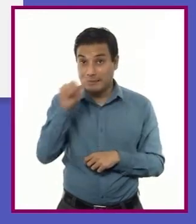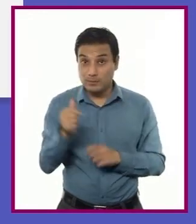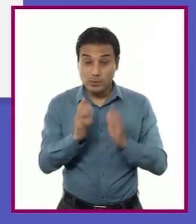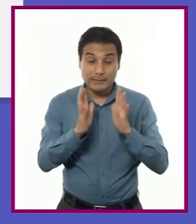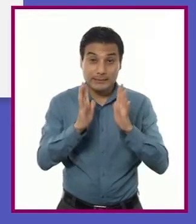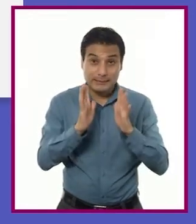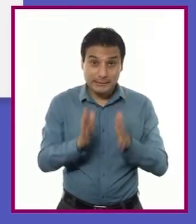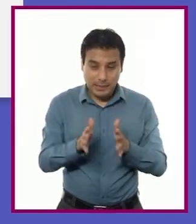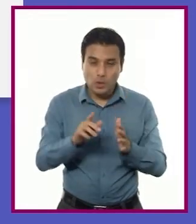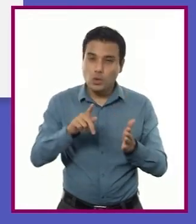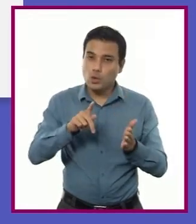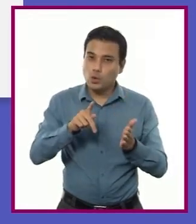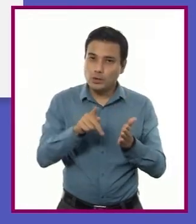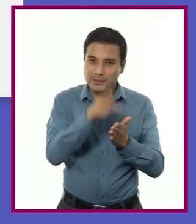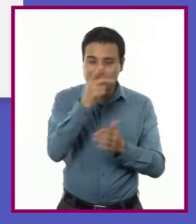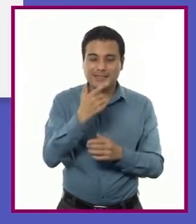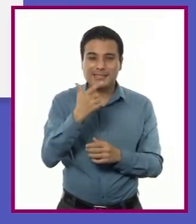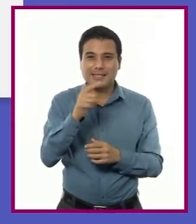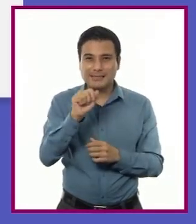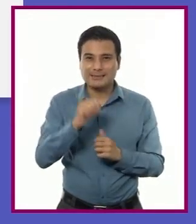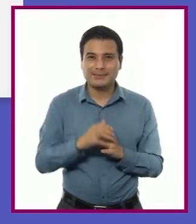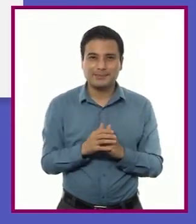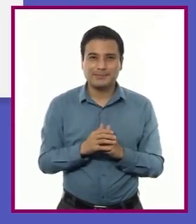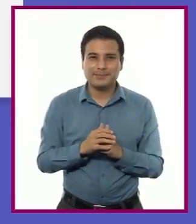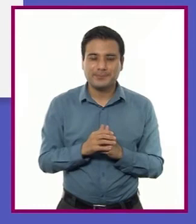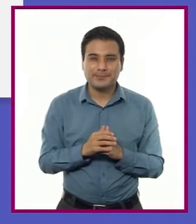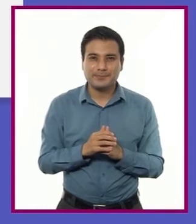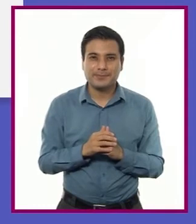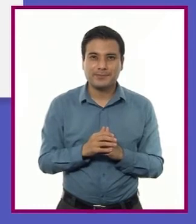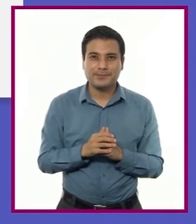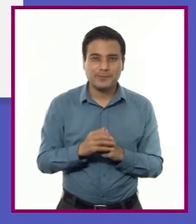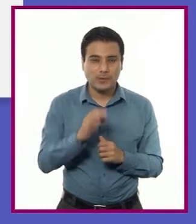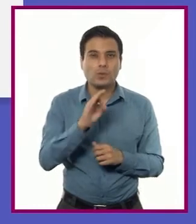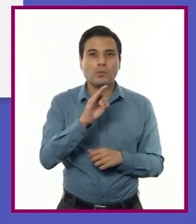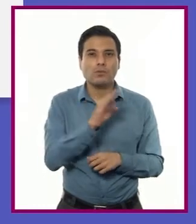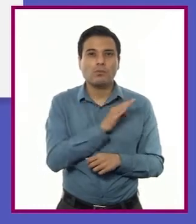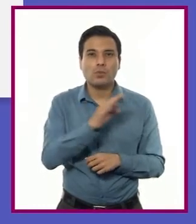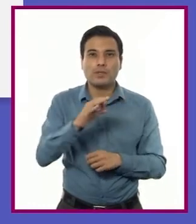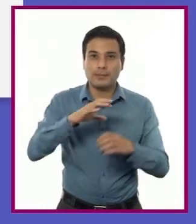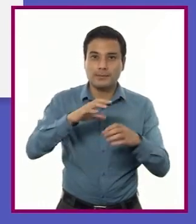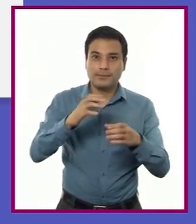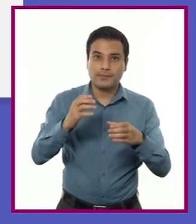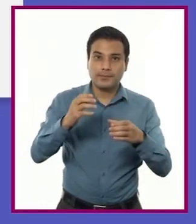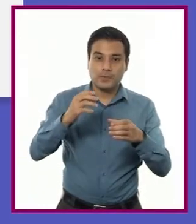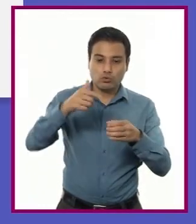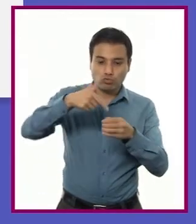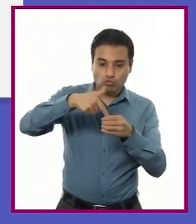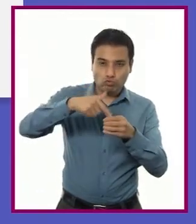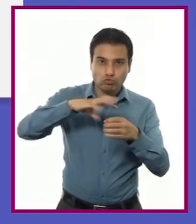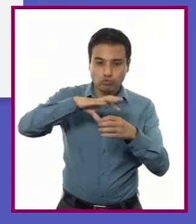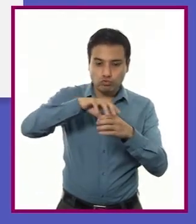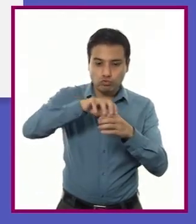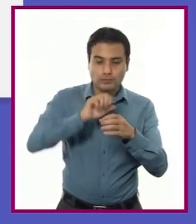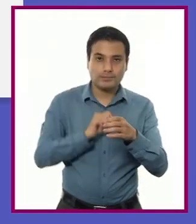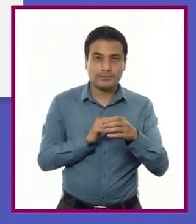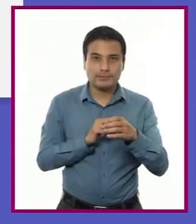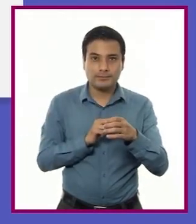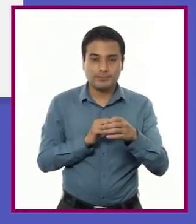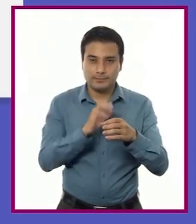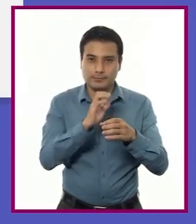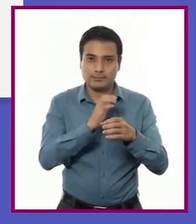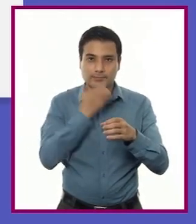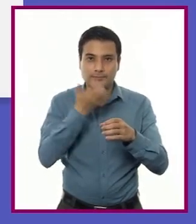componentes, otra vez como gases a temperatura ambiente, se envasan en cilindros de acero, como es el caso